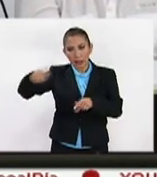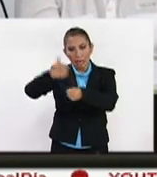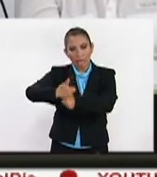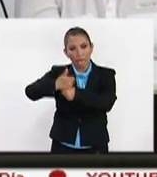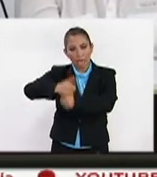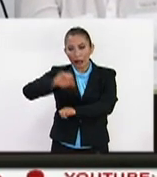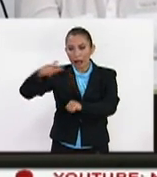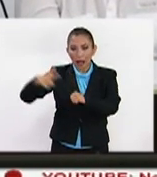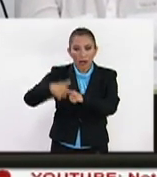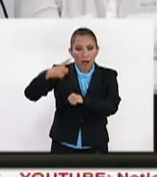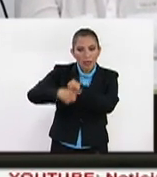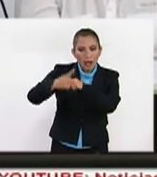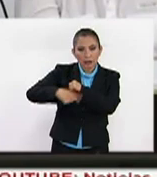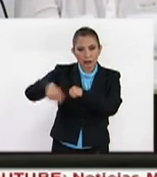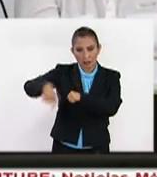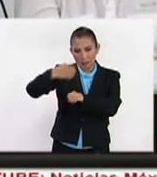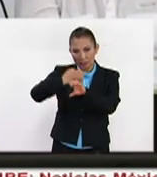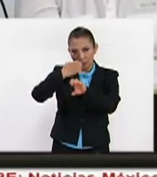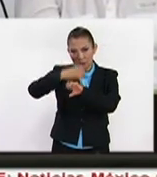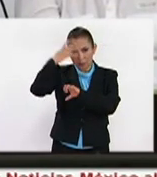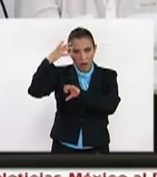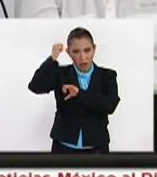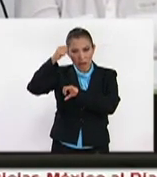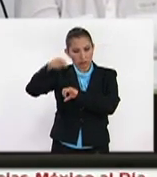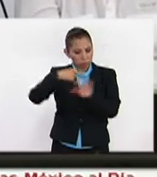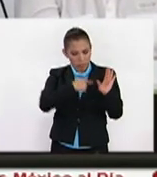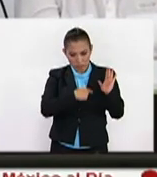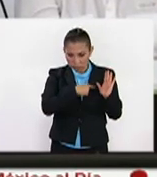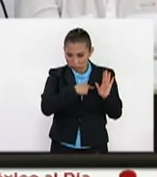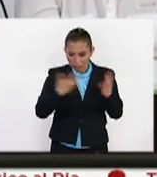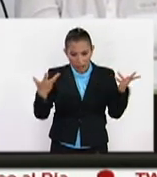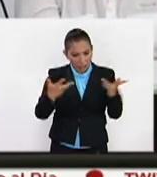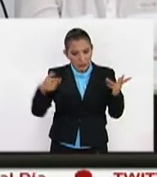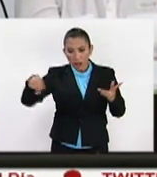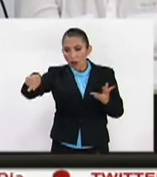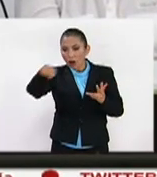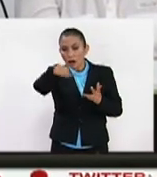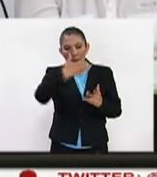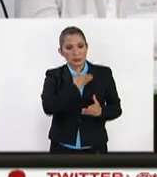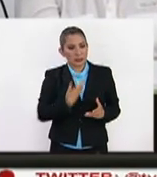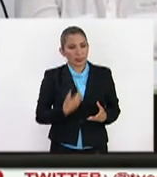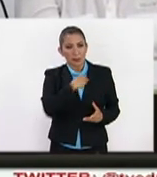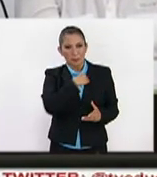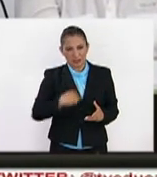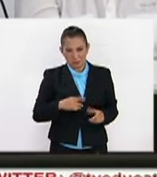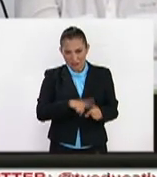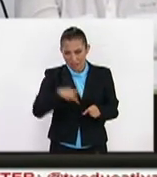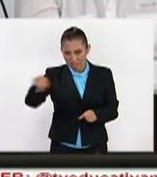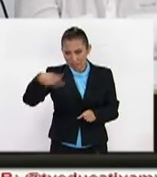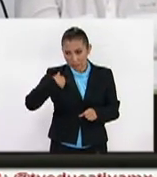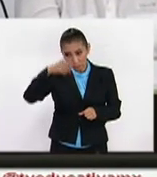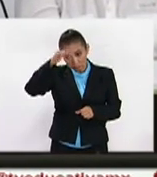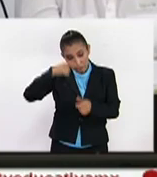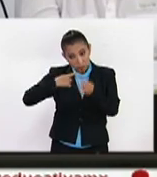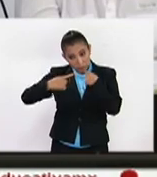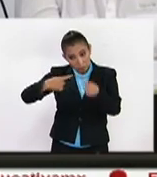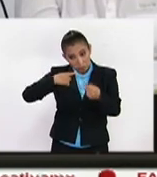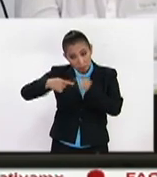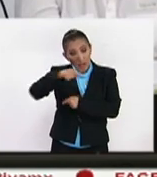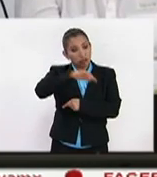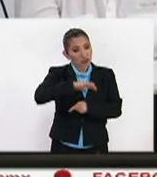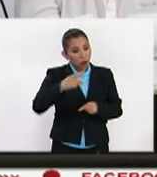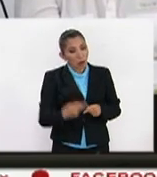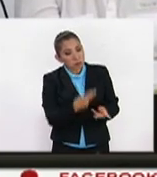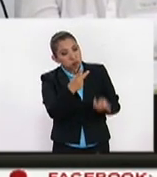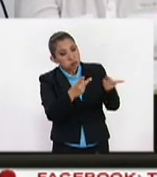sufrió daño en nuestro Estado. Es un compromiso hecho con las y los presidentes municipales. He consultado a las